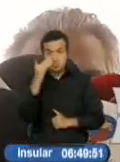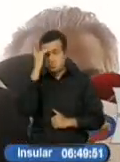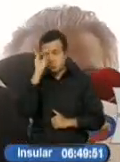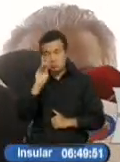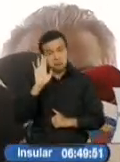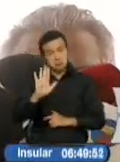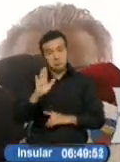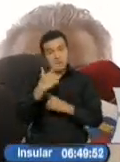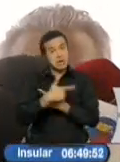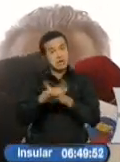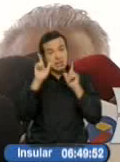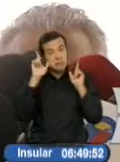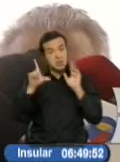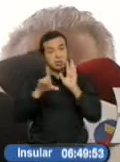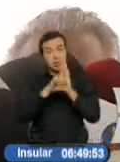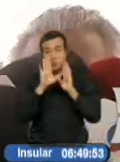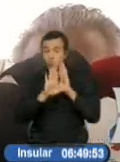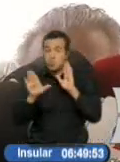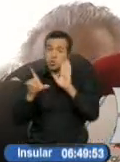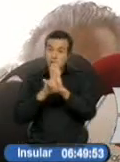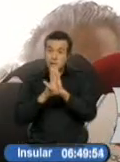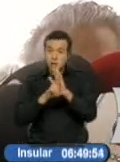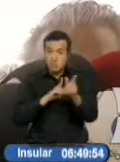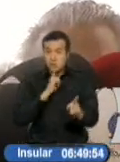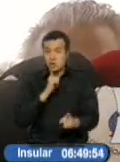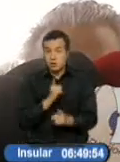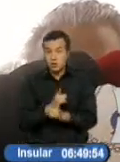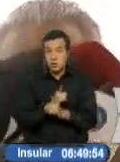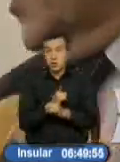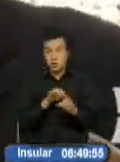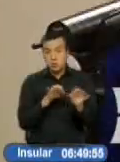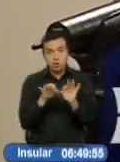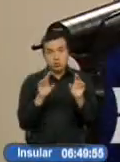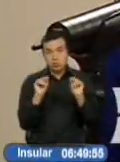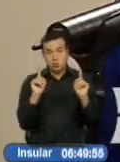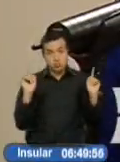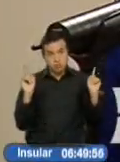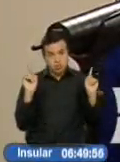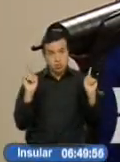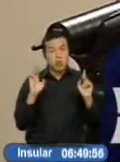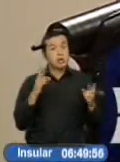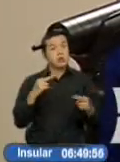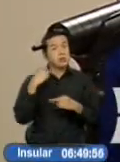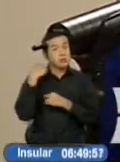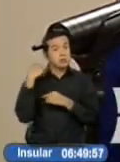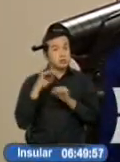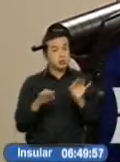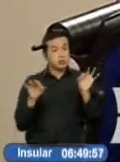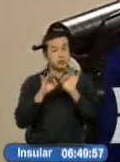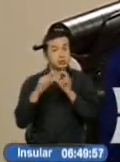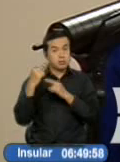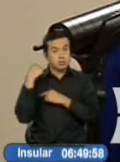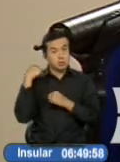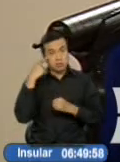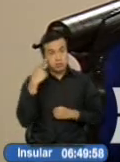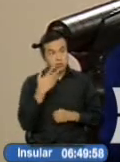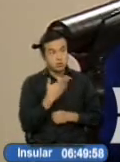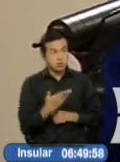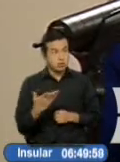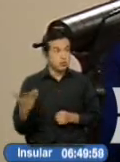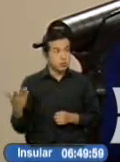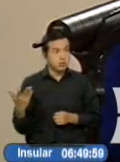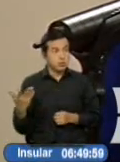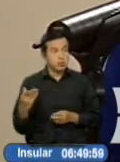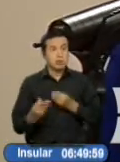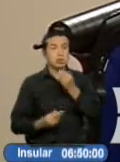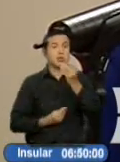quiera conforme a su legislación y de hecho ni siquiera dar explicaciones. Porque nuestra tarea básicamente es de